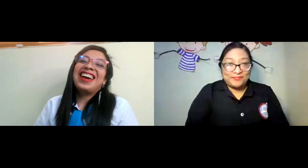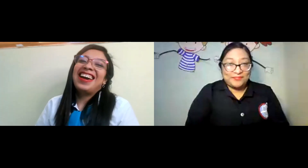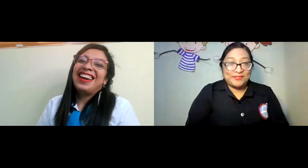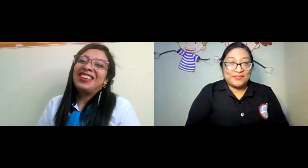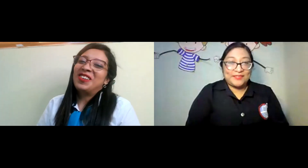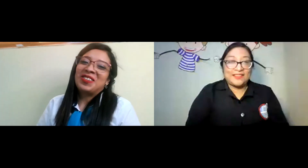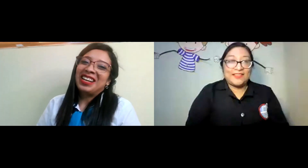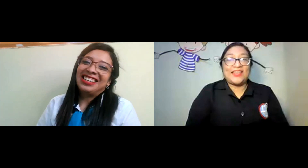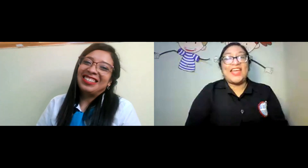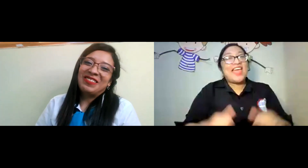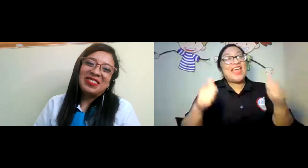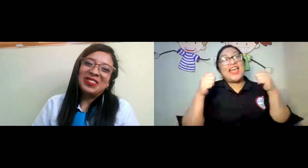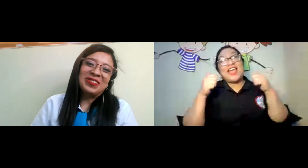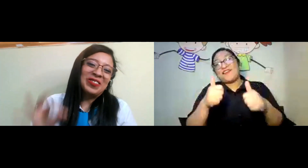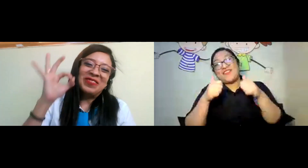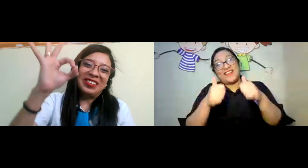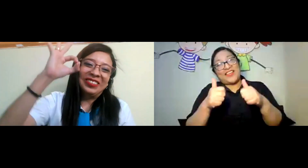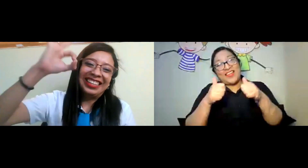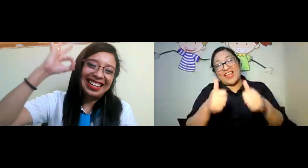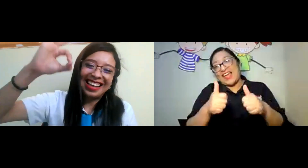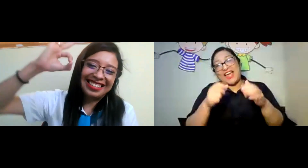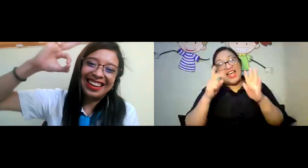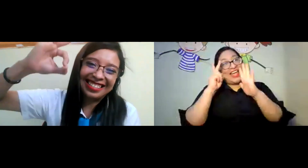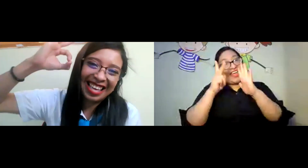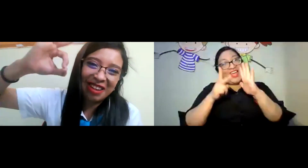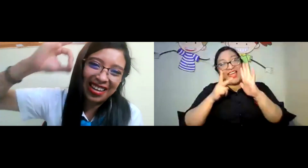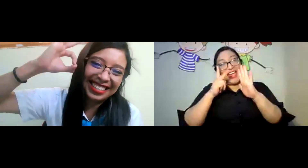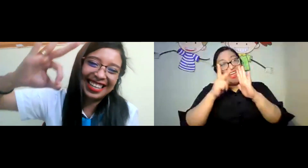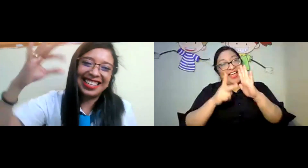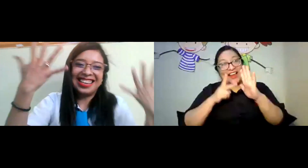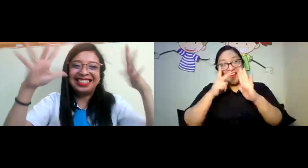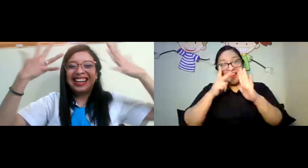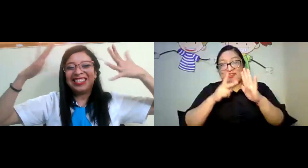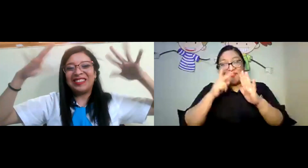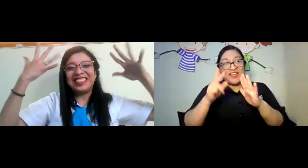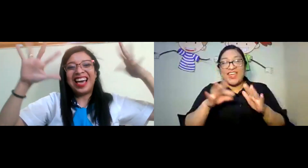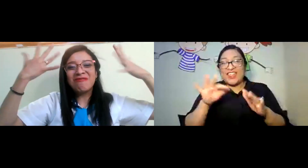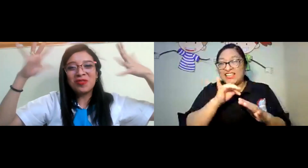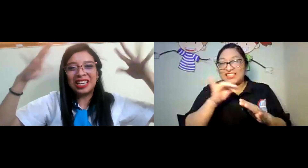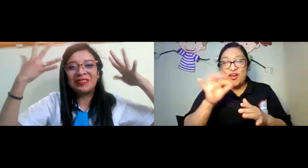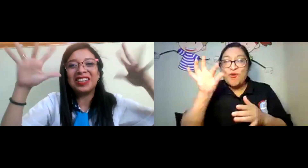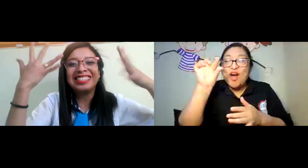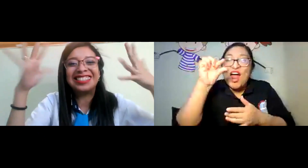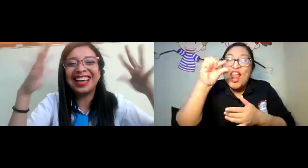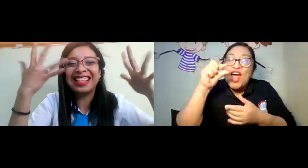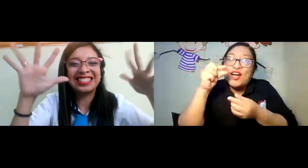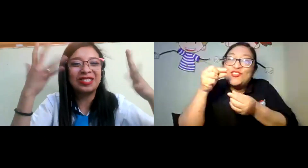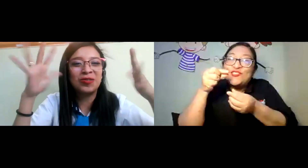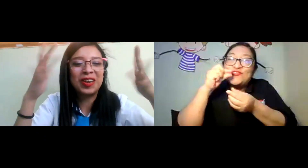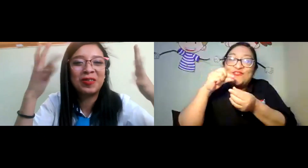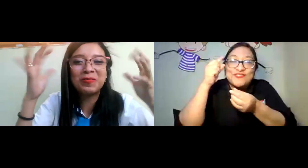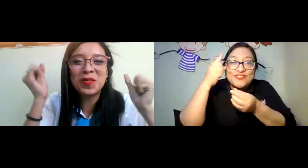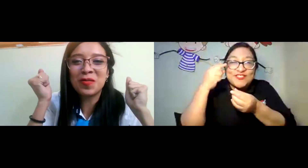Muy bien, yo creo que este video estuvo, pero es la cereza del pastel de esta actividad. Muchas